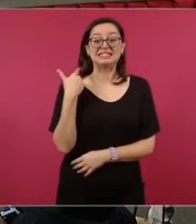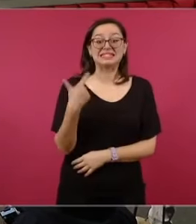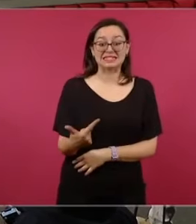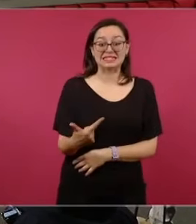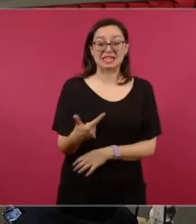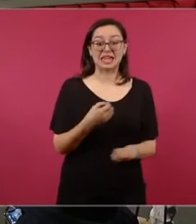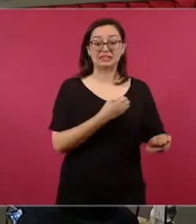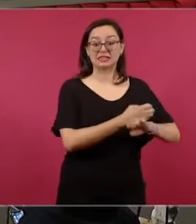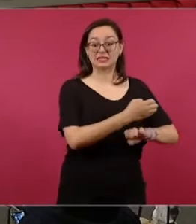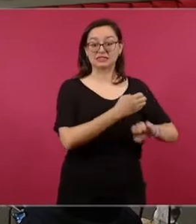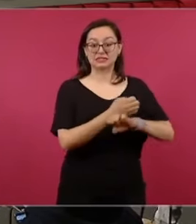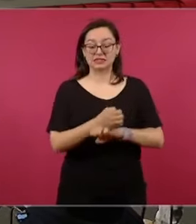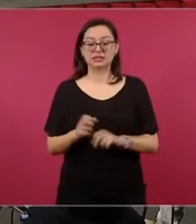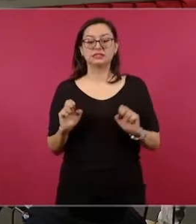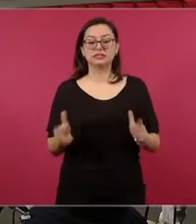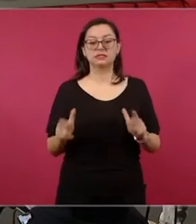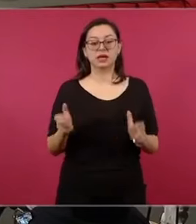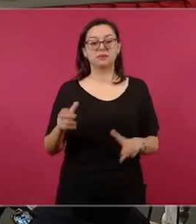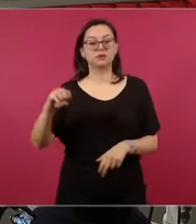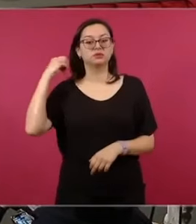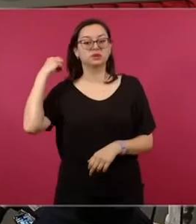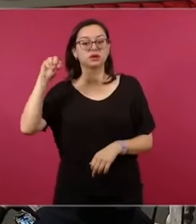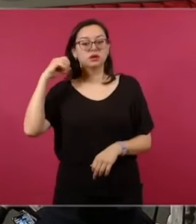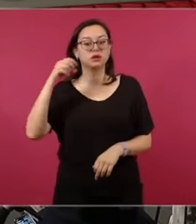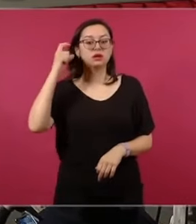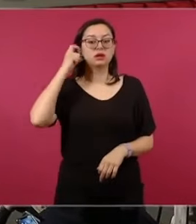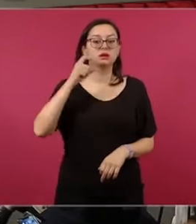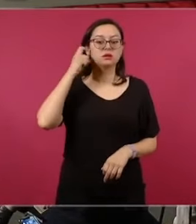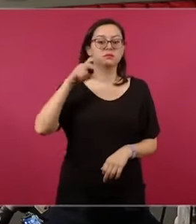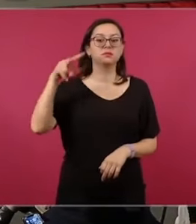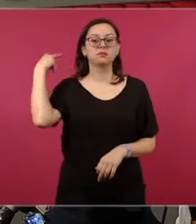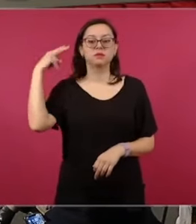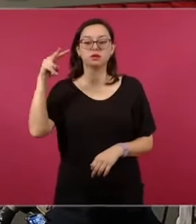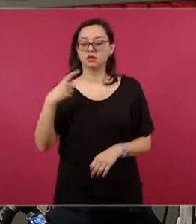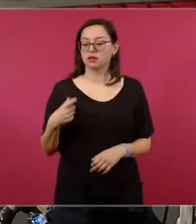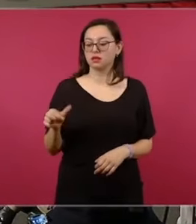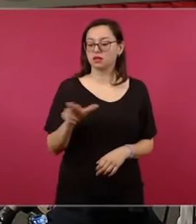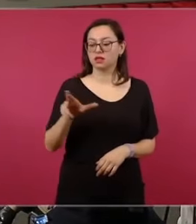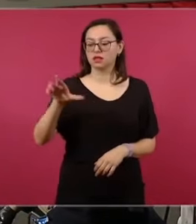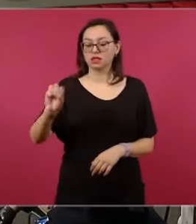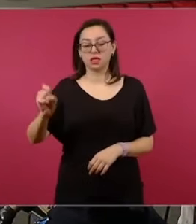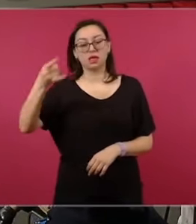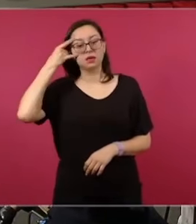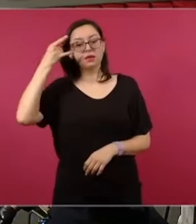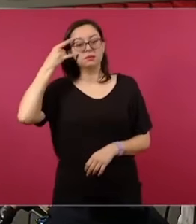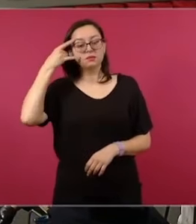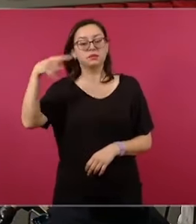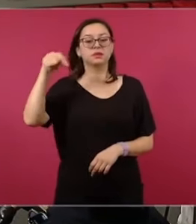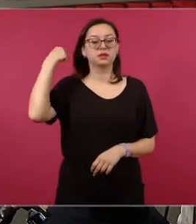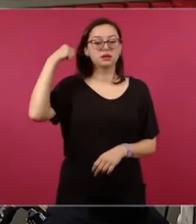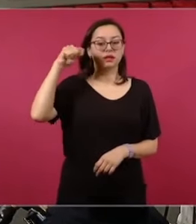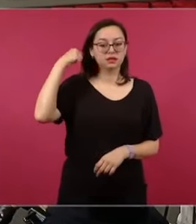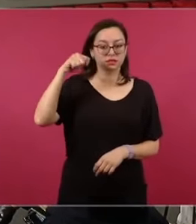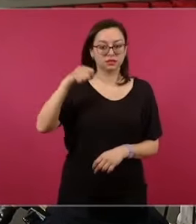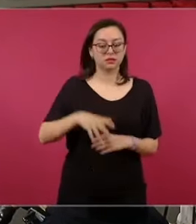por el sur con Chiapas, Oaxaca, Guerrero, Veracruz, Quintana Roo, Campeche y Tabasco. De los